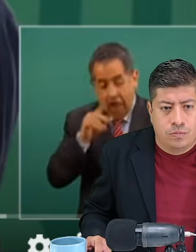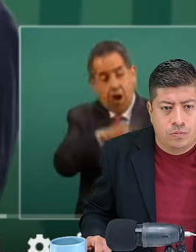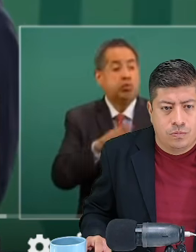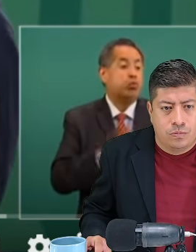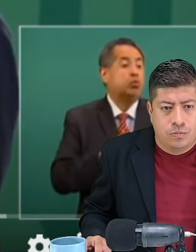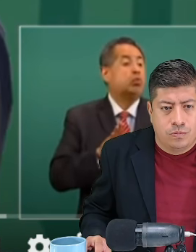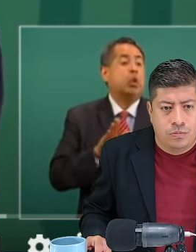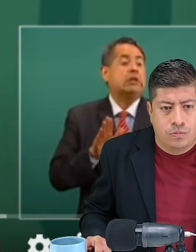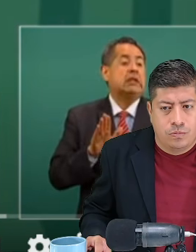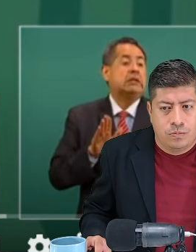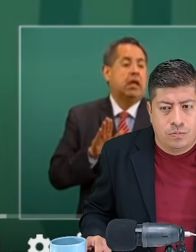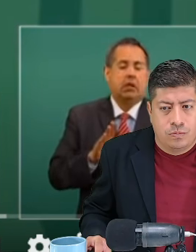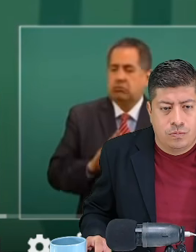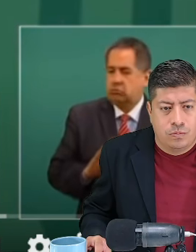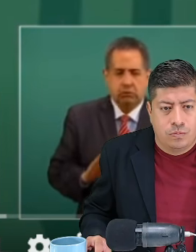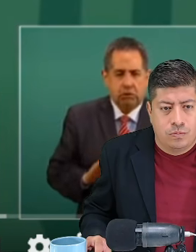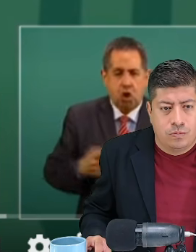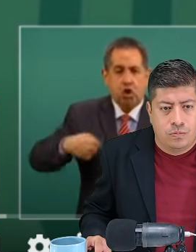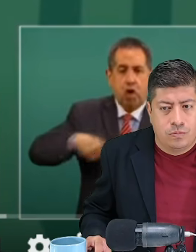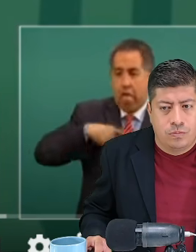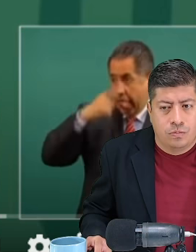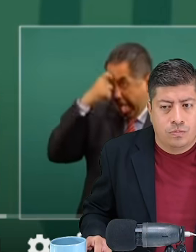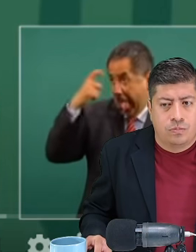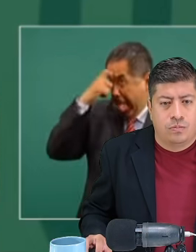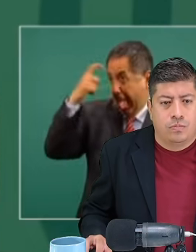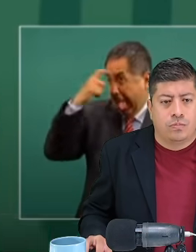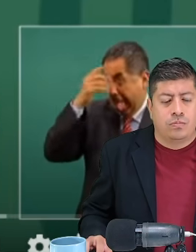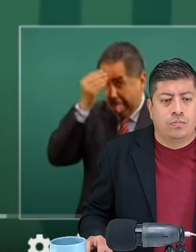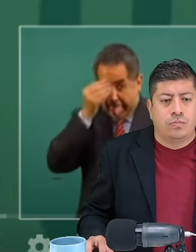no vamos a inventar nada.